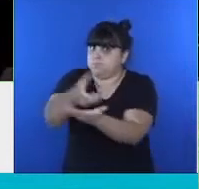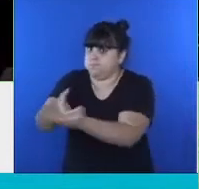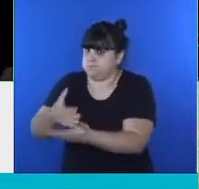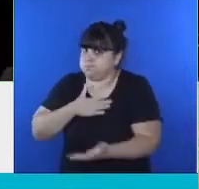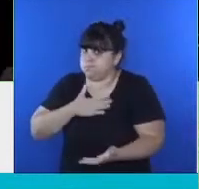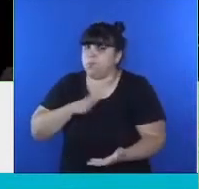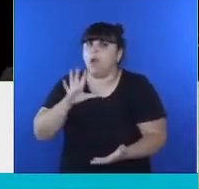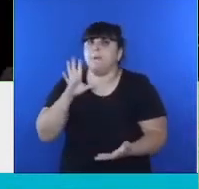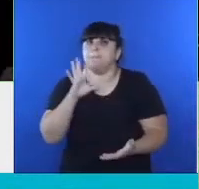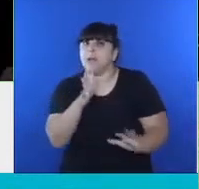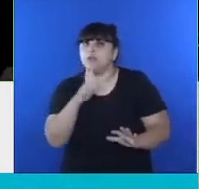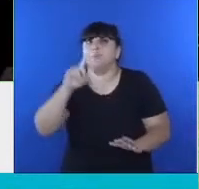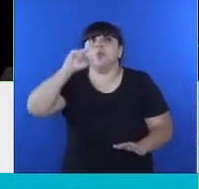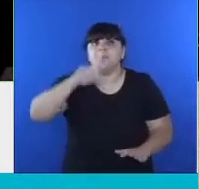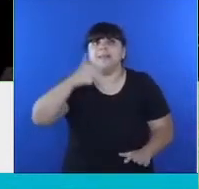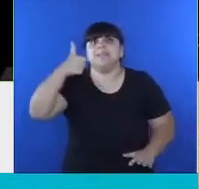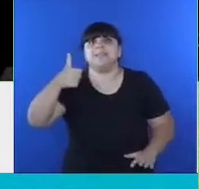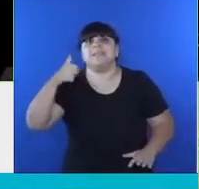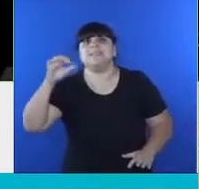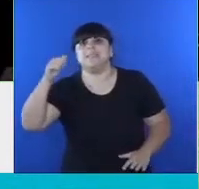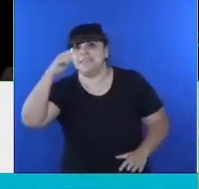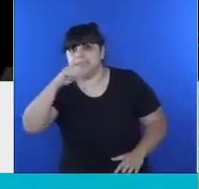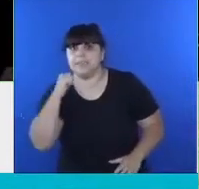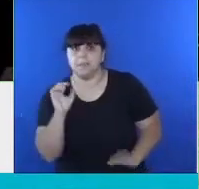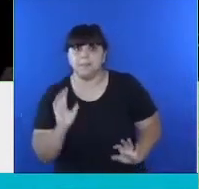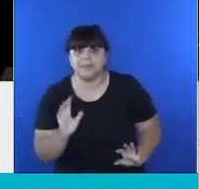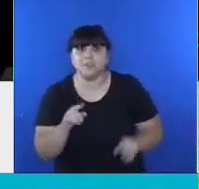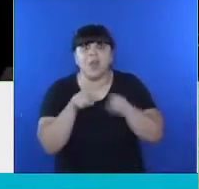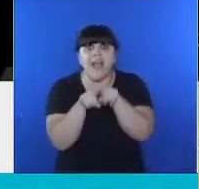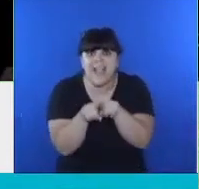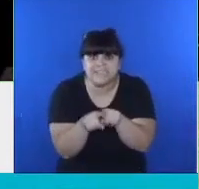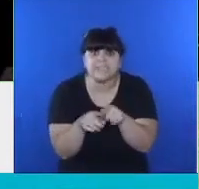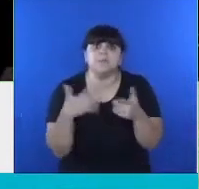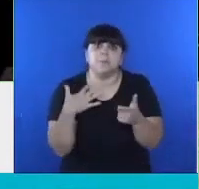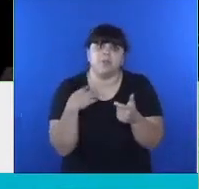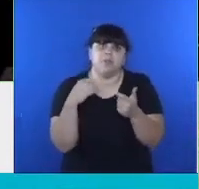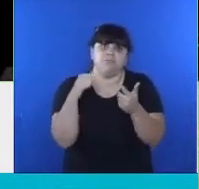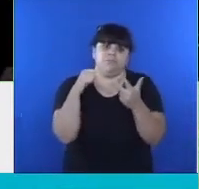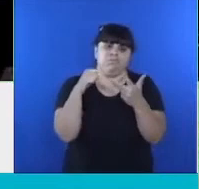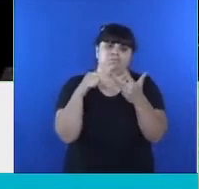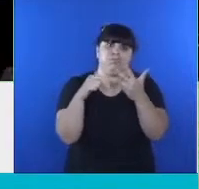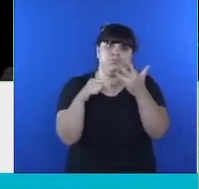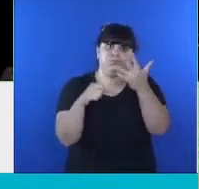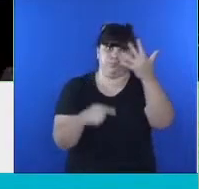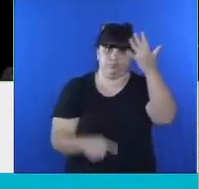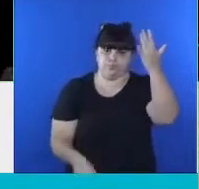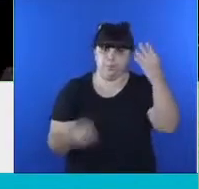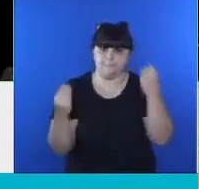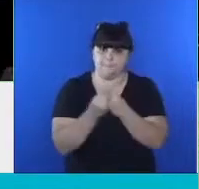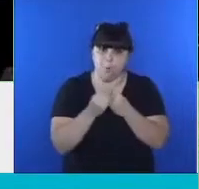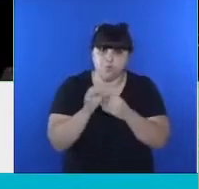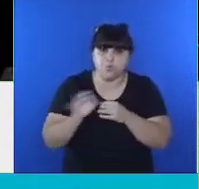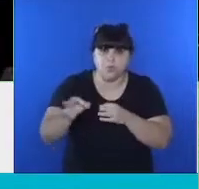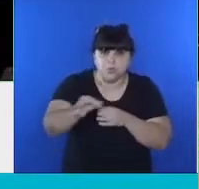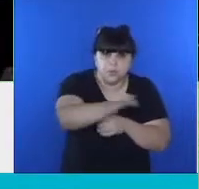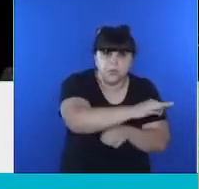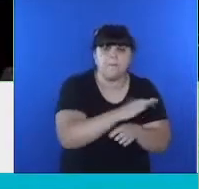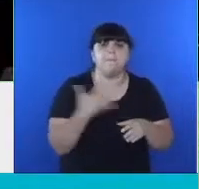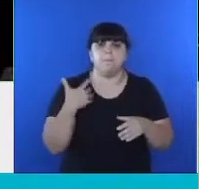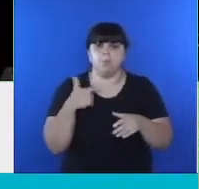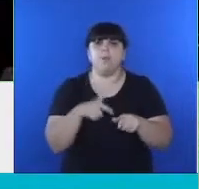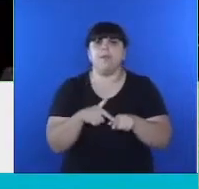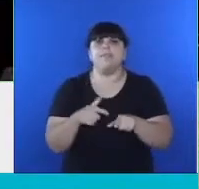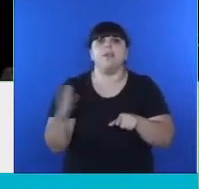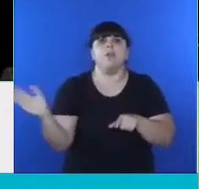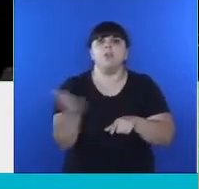estaría en algo así como 1.067 pesos, y así podría enumerar un montón de localidades a